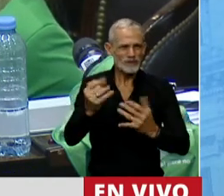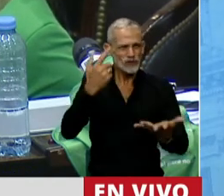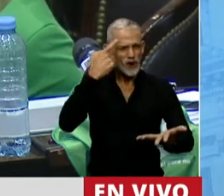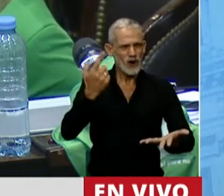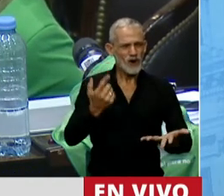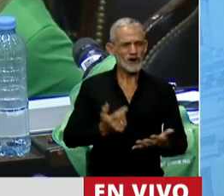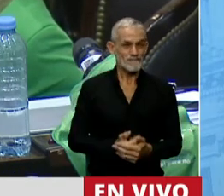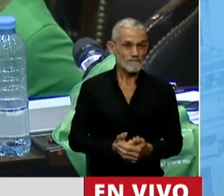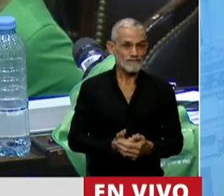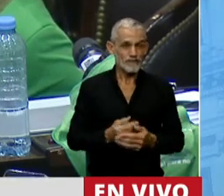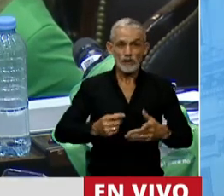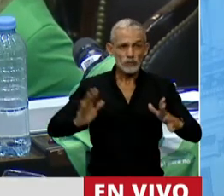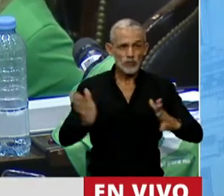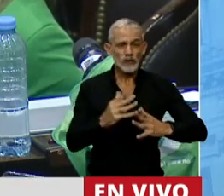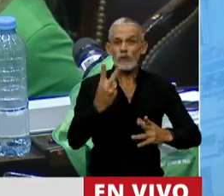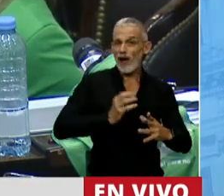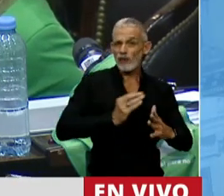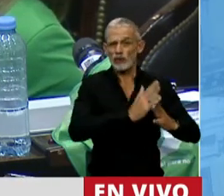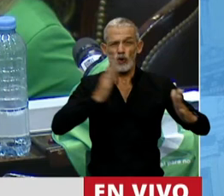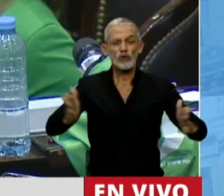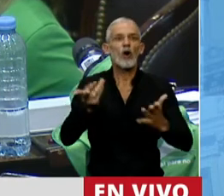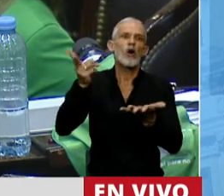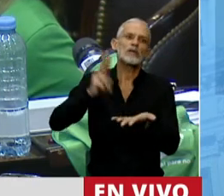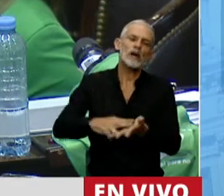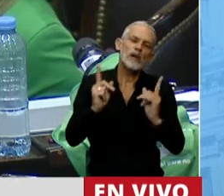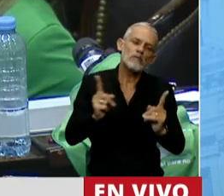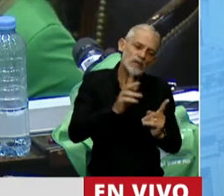Por todo ello, para que en 2 años no estemos en